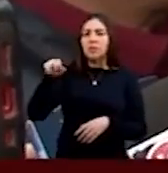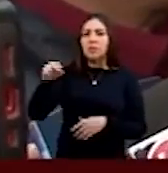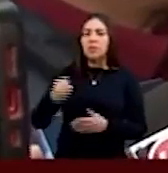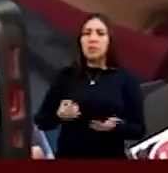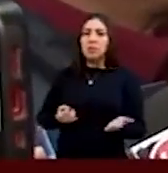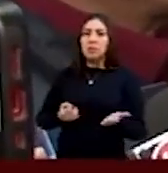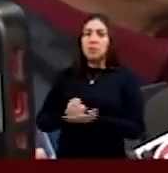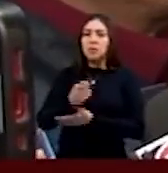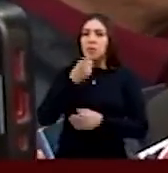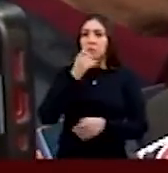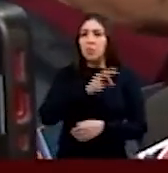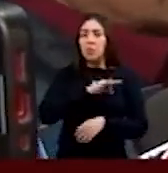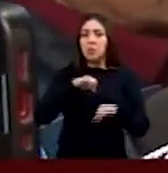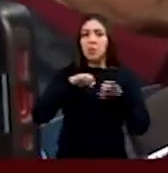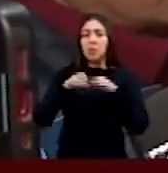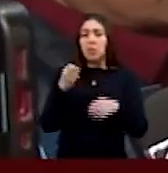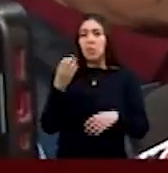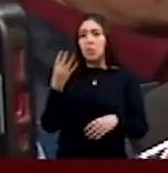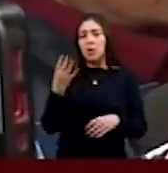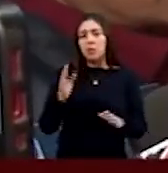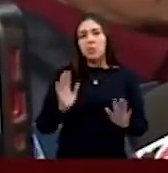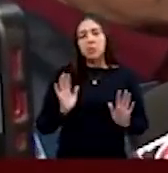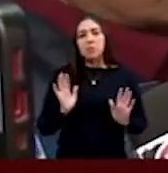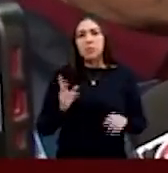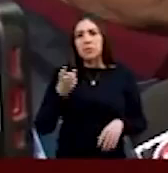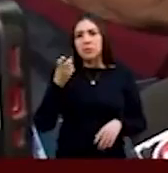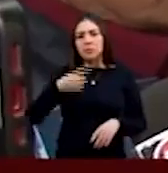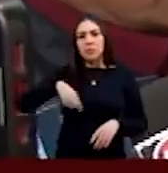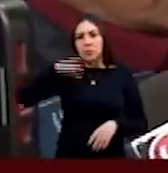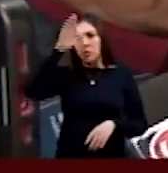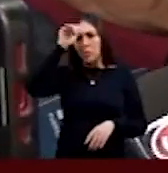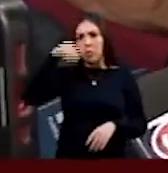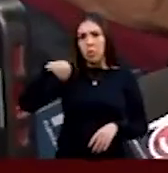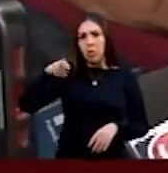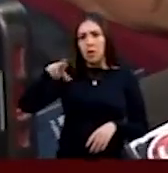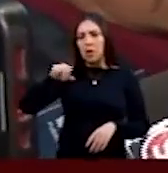funcionar cuatro, es la posición de Morena, que sigan los mismos.